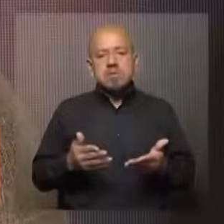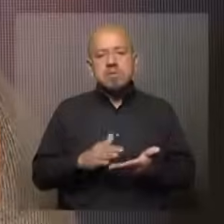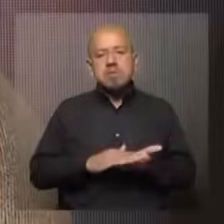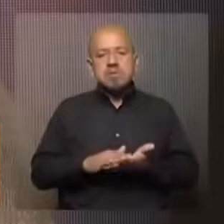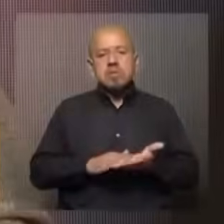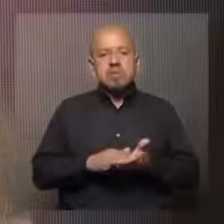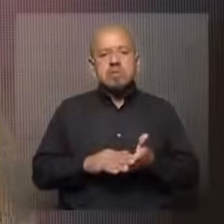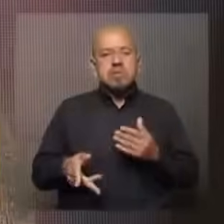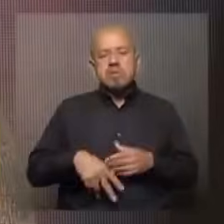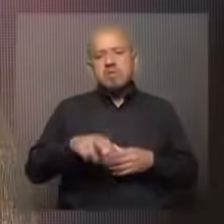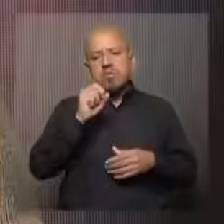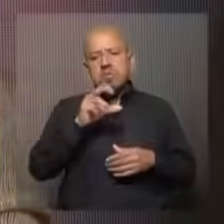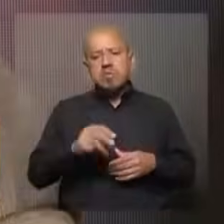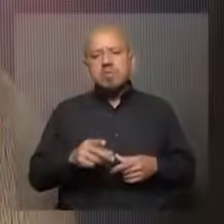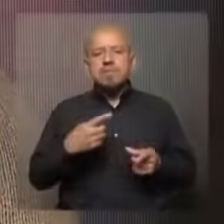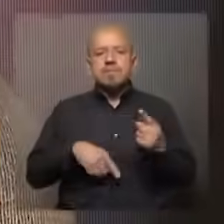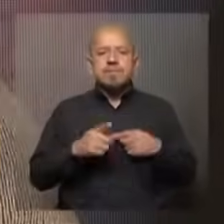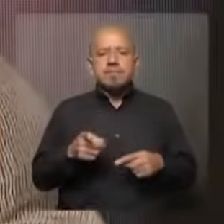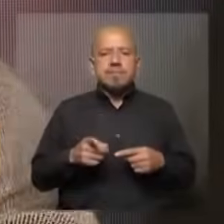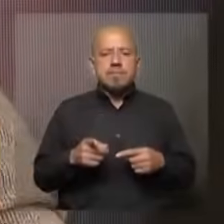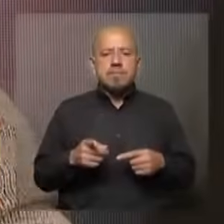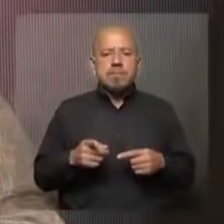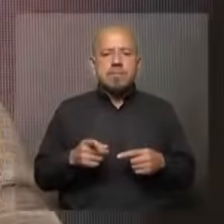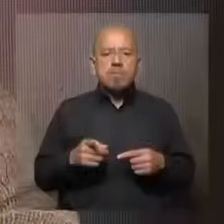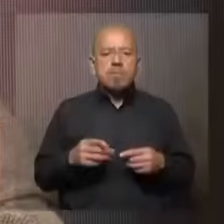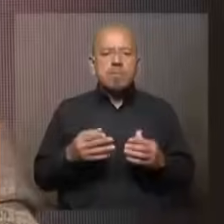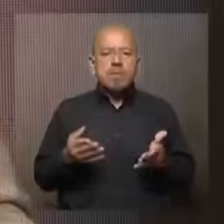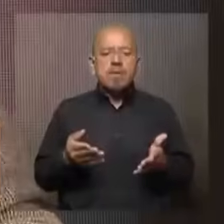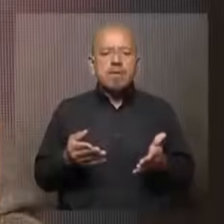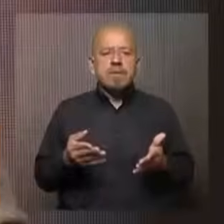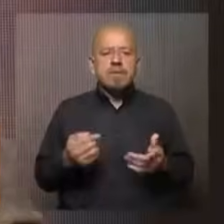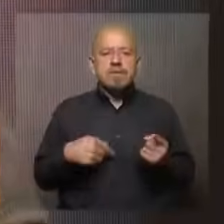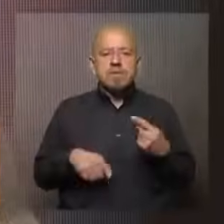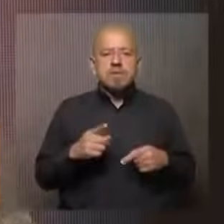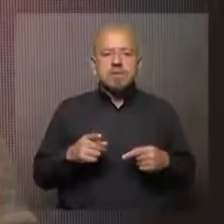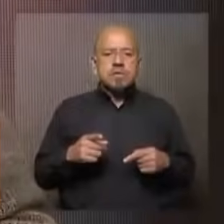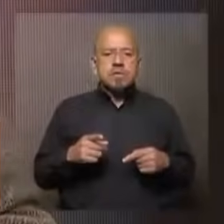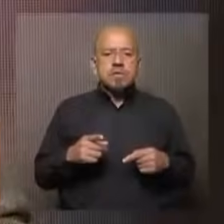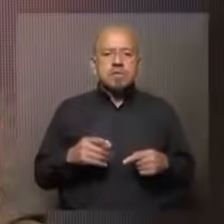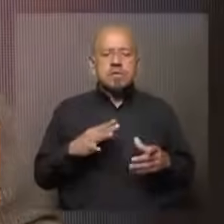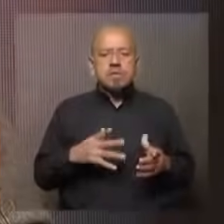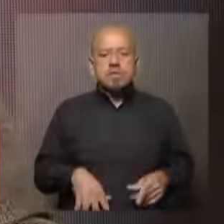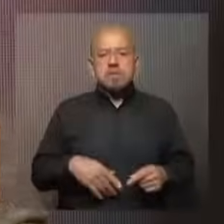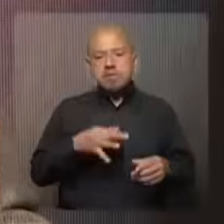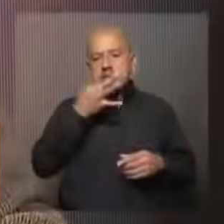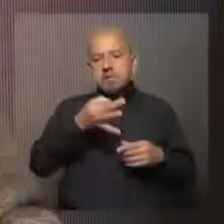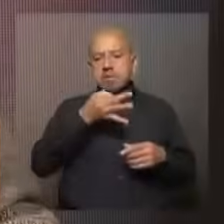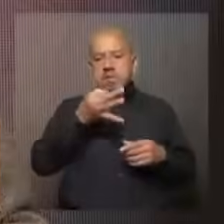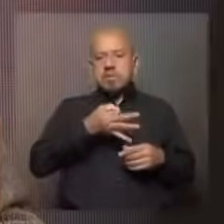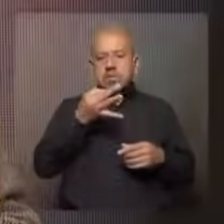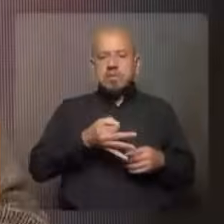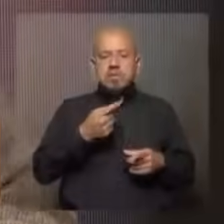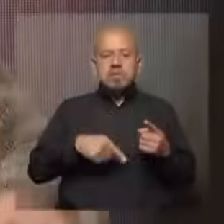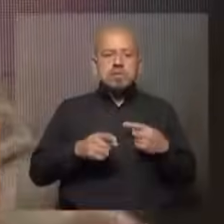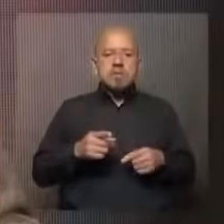pero un insultito. ¿No? Entonces van mimetizándose en discursos de diciendo,